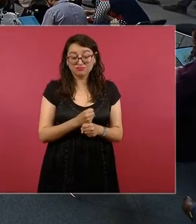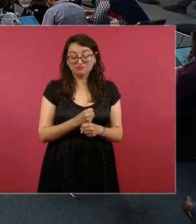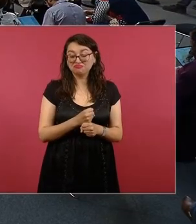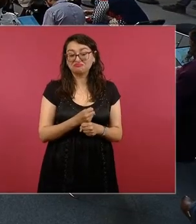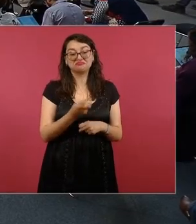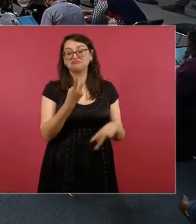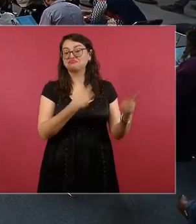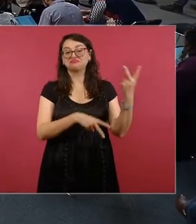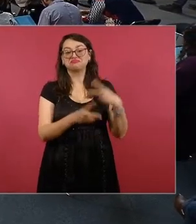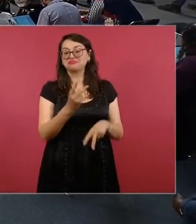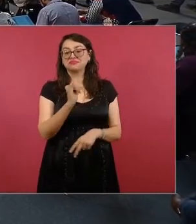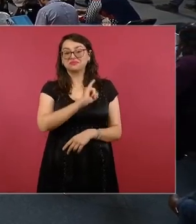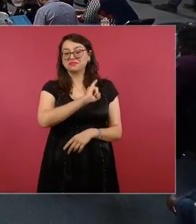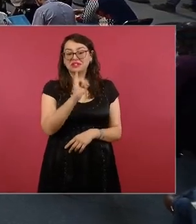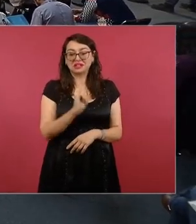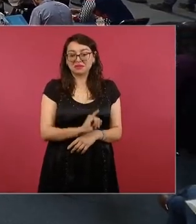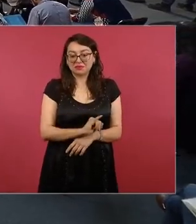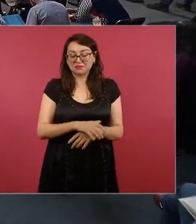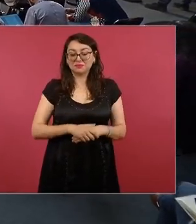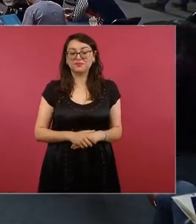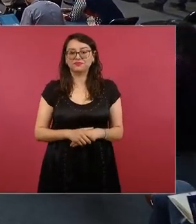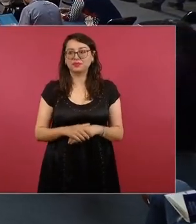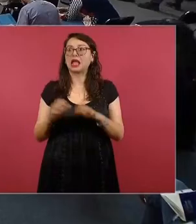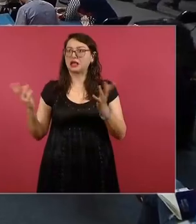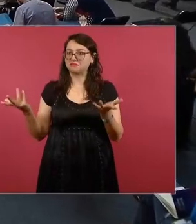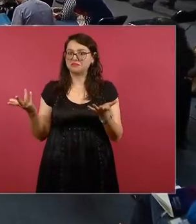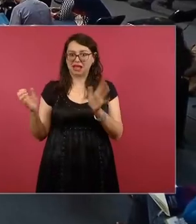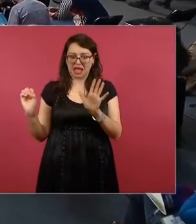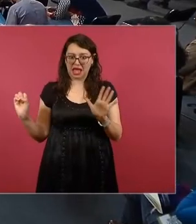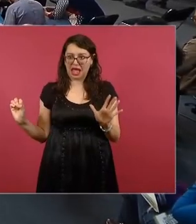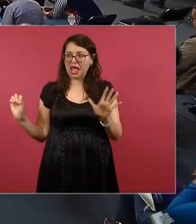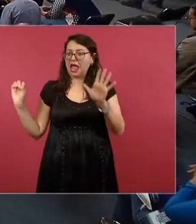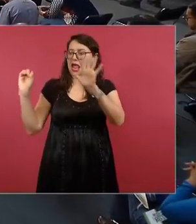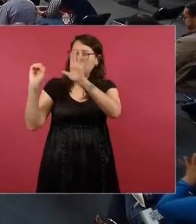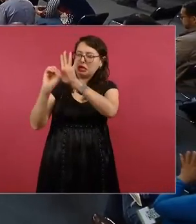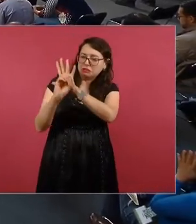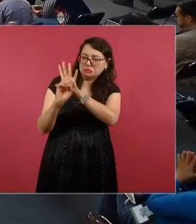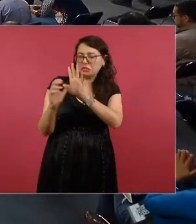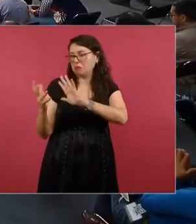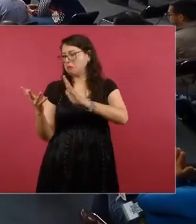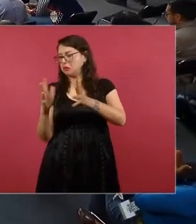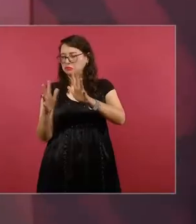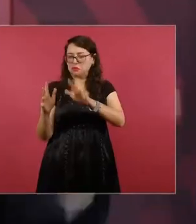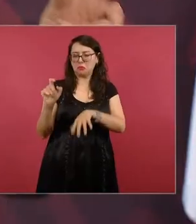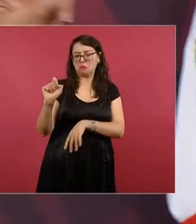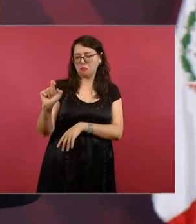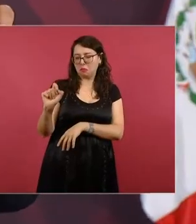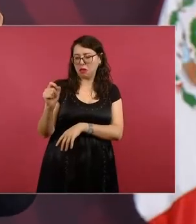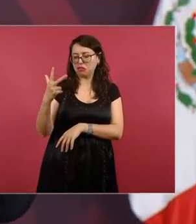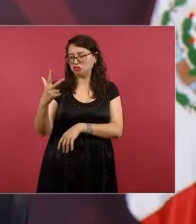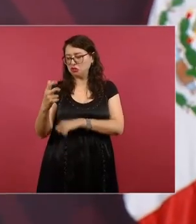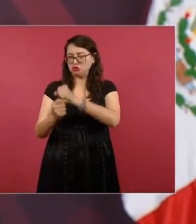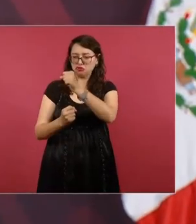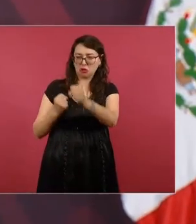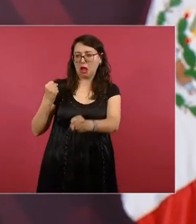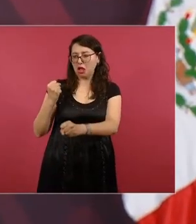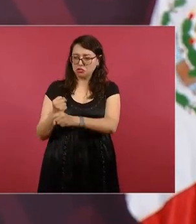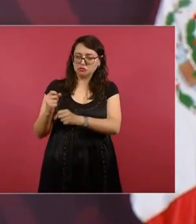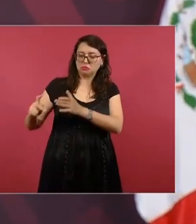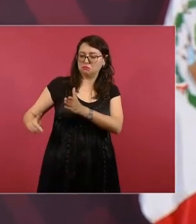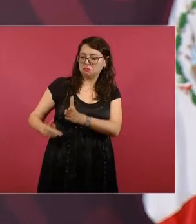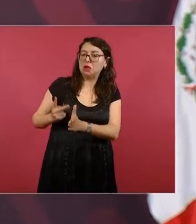el eclipse viene cada ¿cuánto? Cada 28 años, ¿sí? Pero acá fueron 300 años